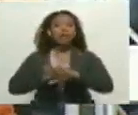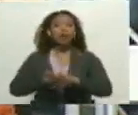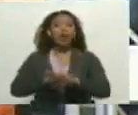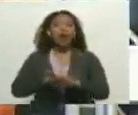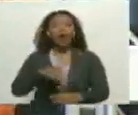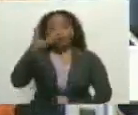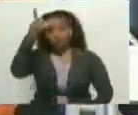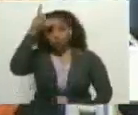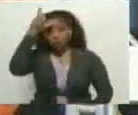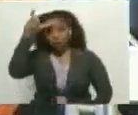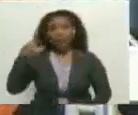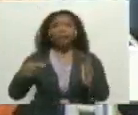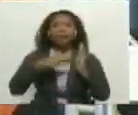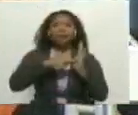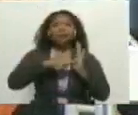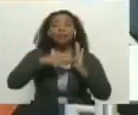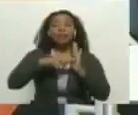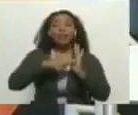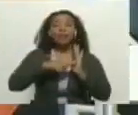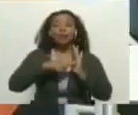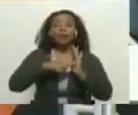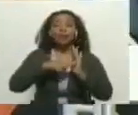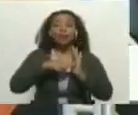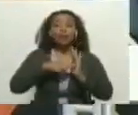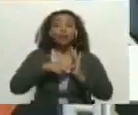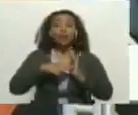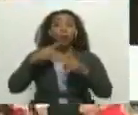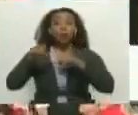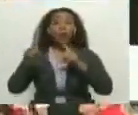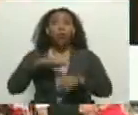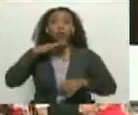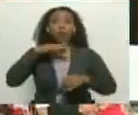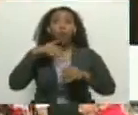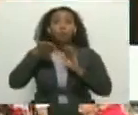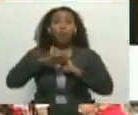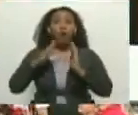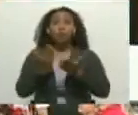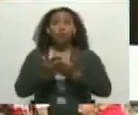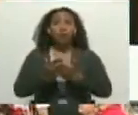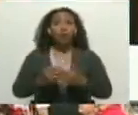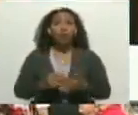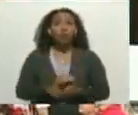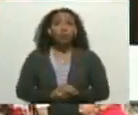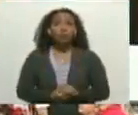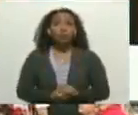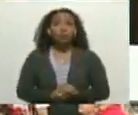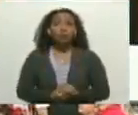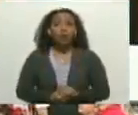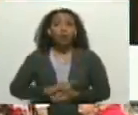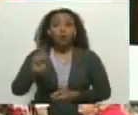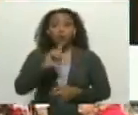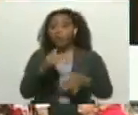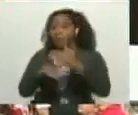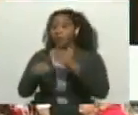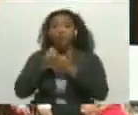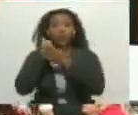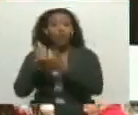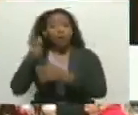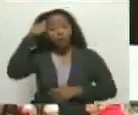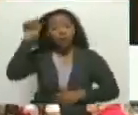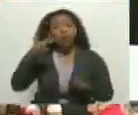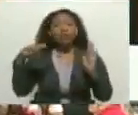en Turquille, que ocurrió un sismo, un terremoto, una cantidad de muertos, que dice el imperialismo, no vamos a ayudar al pueblo de Siria porque